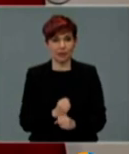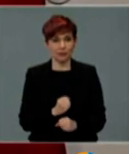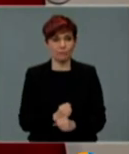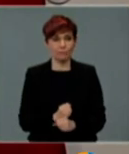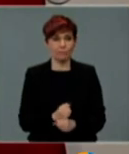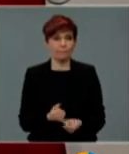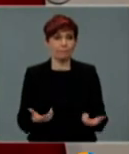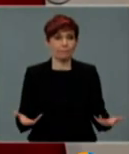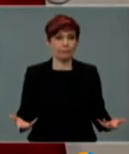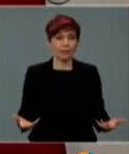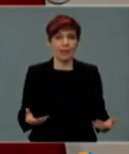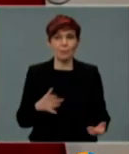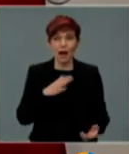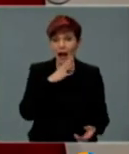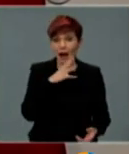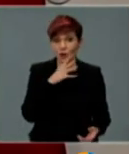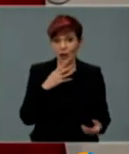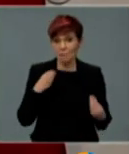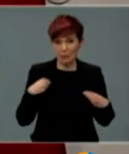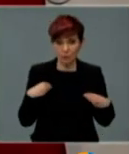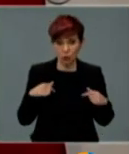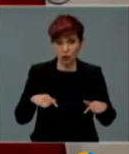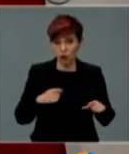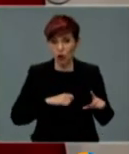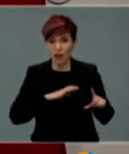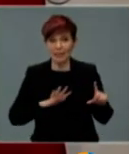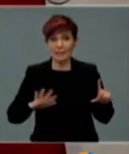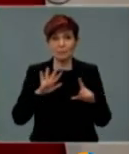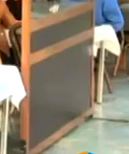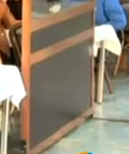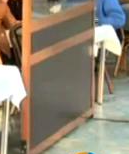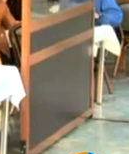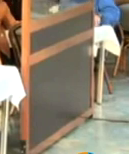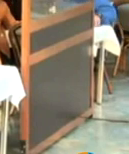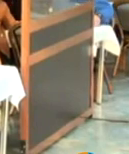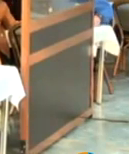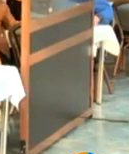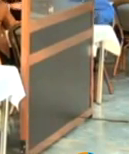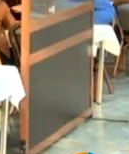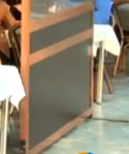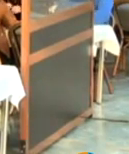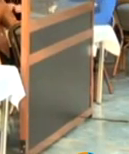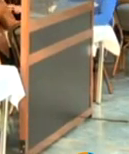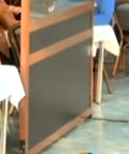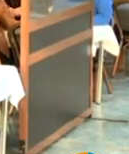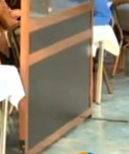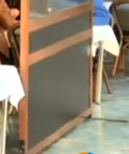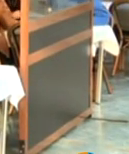este este problema que estamos teniendo en todas las partes de coca esto tiene más más que ver con lo que ha pasado en navidades